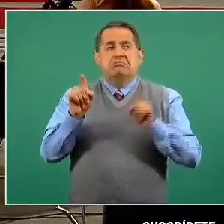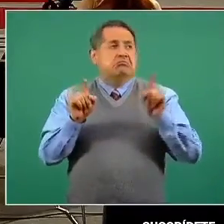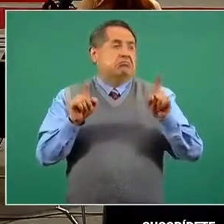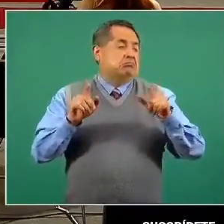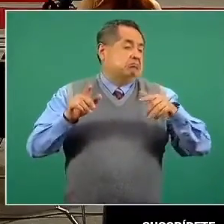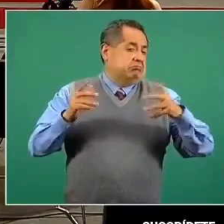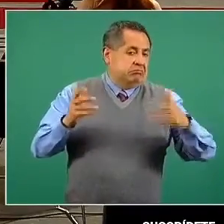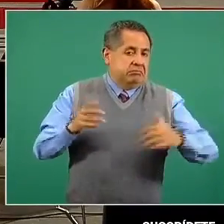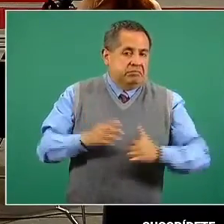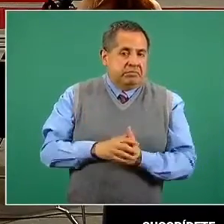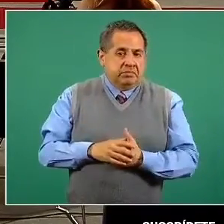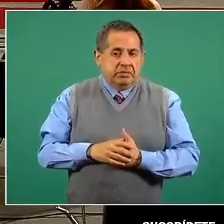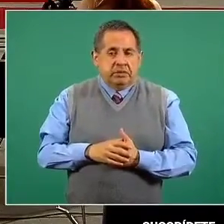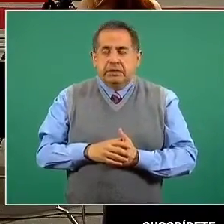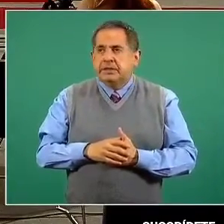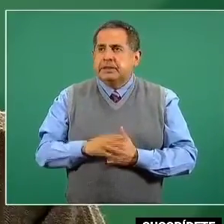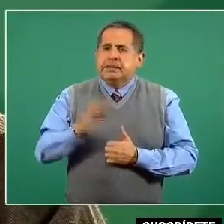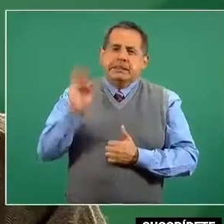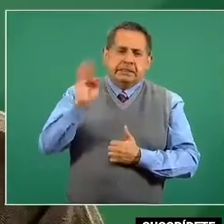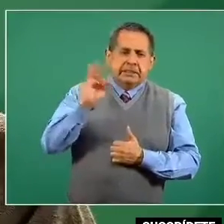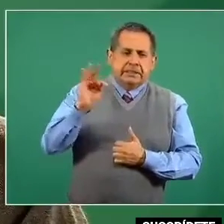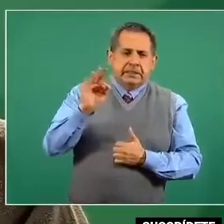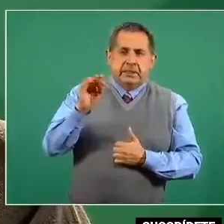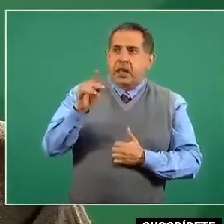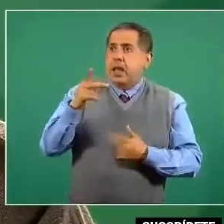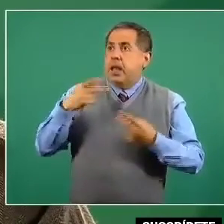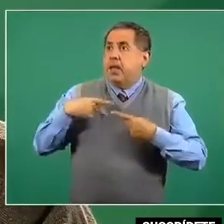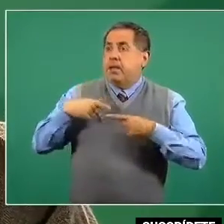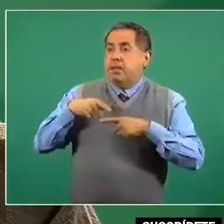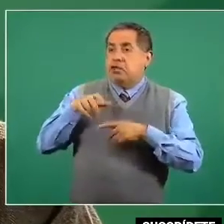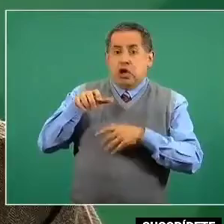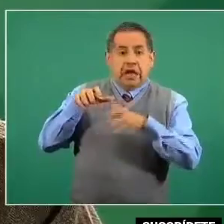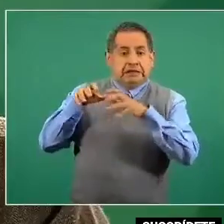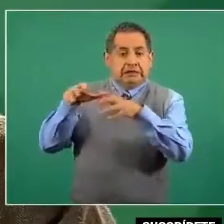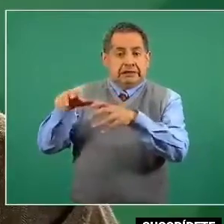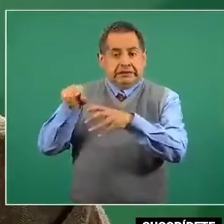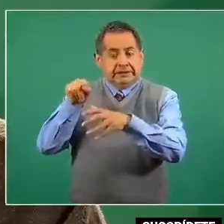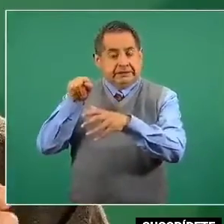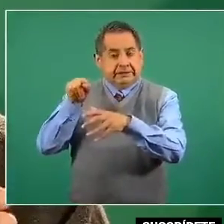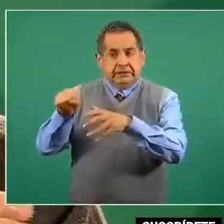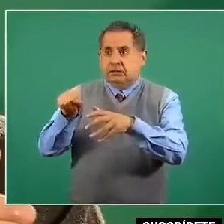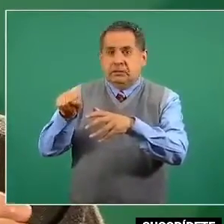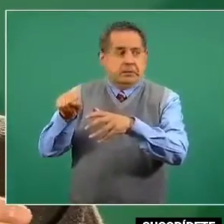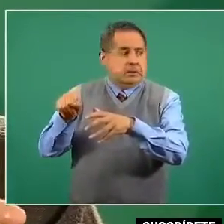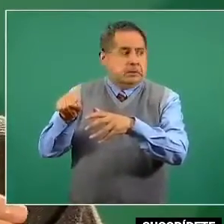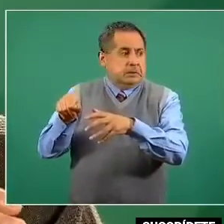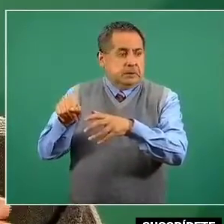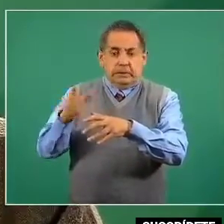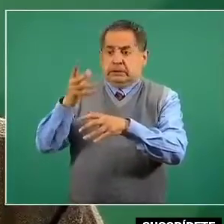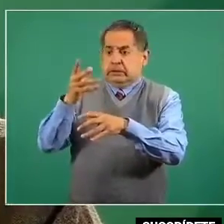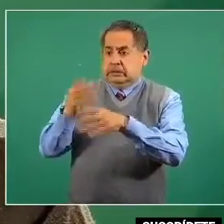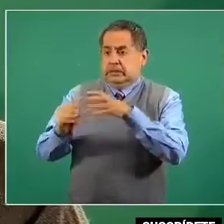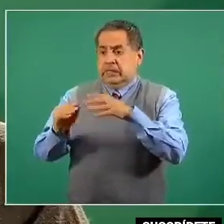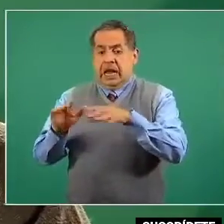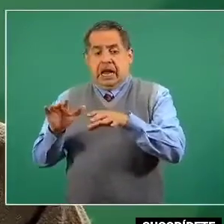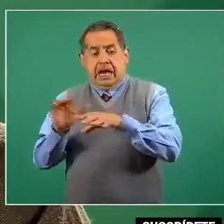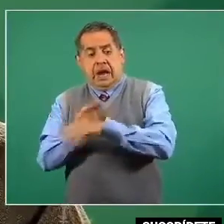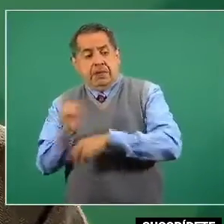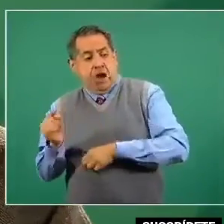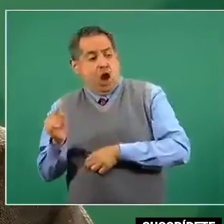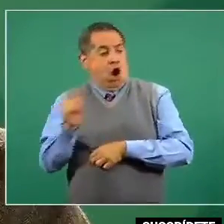envíe, no necesariamente son envíos, pero simplemente la población de un Estado va a un Estado vecino a